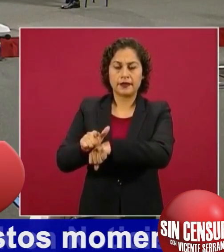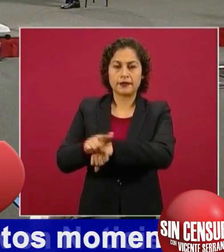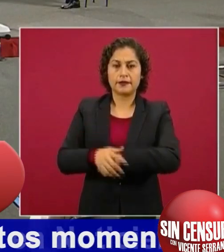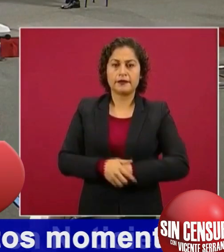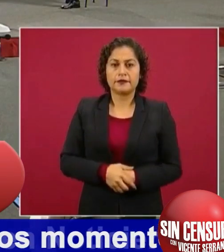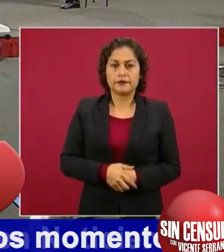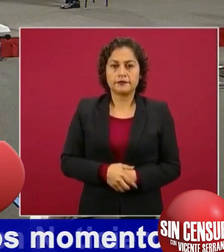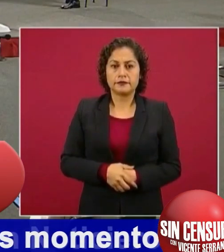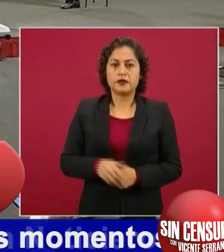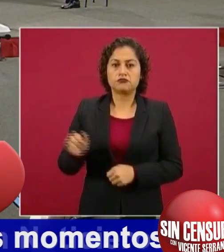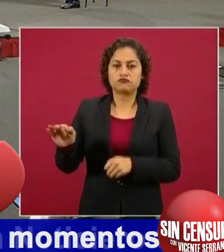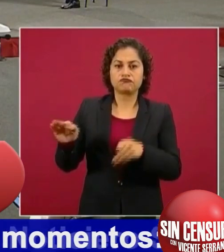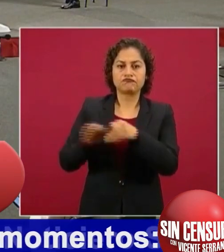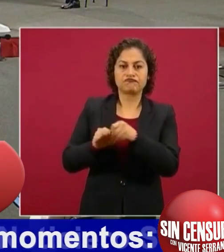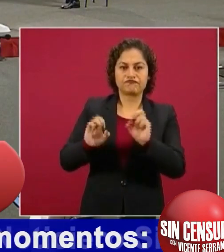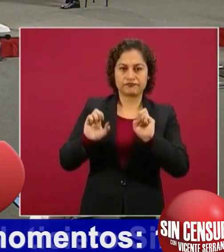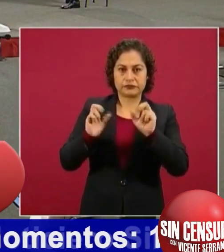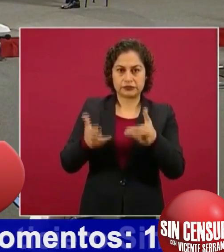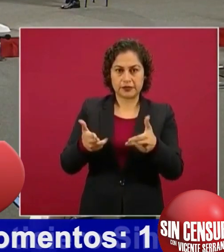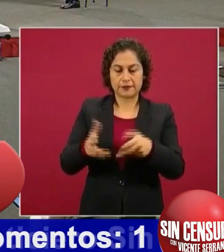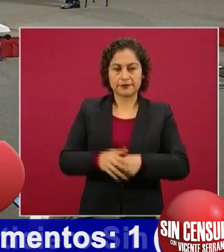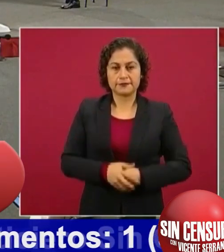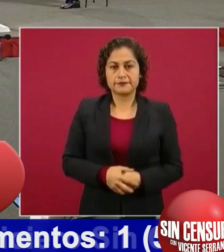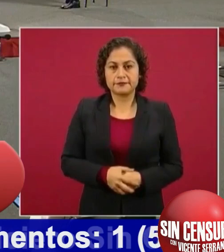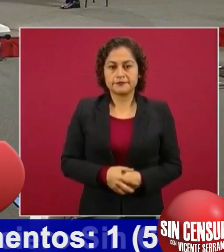y aquí está Chiapas.